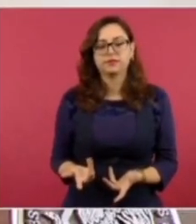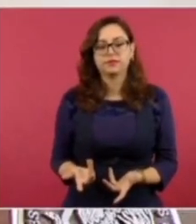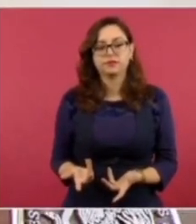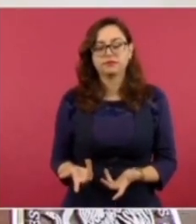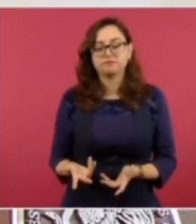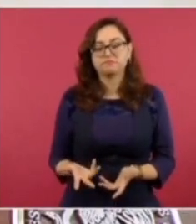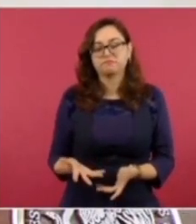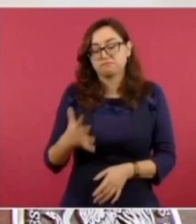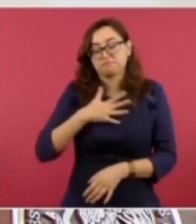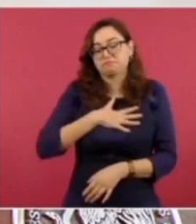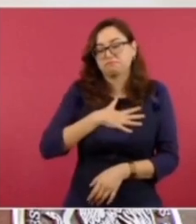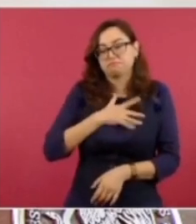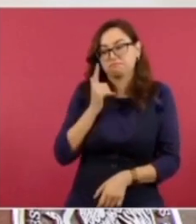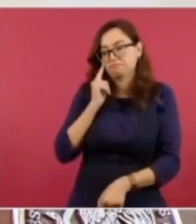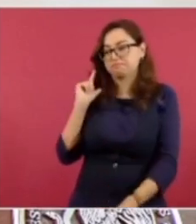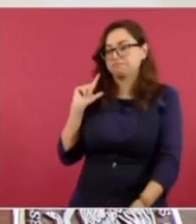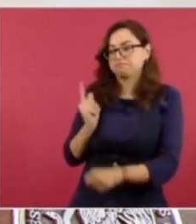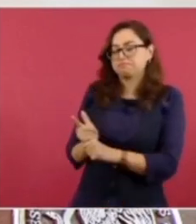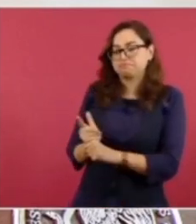mi concepción.